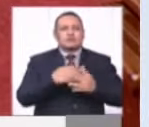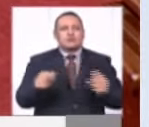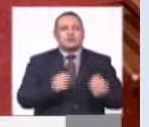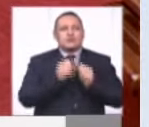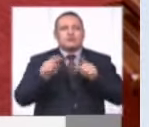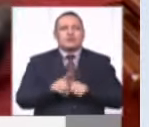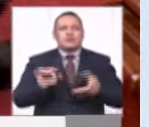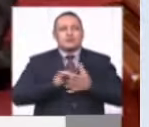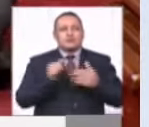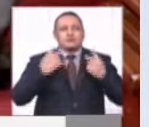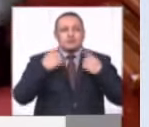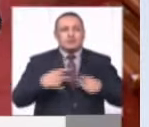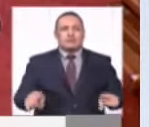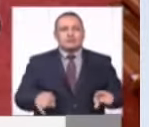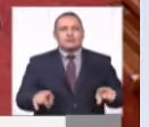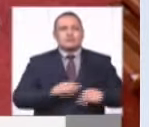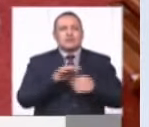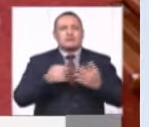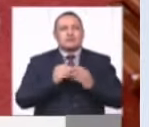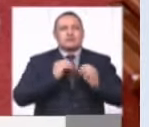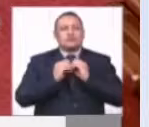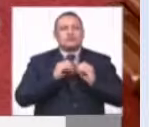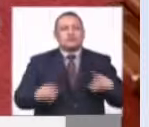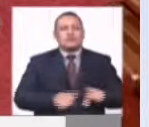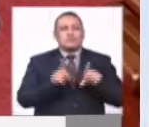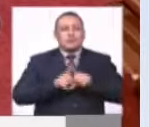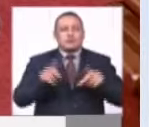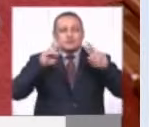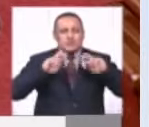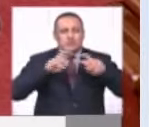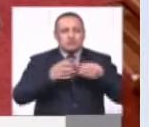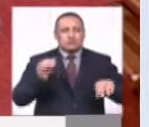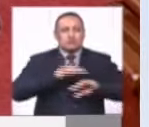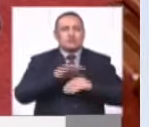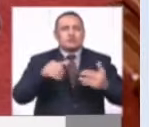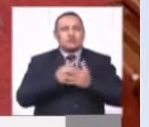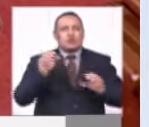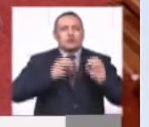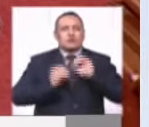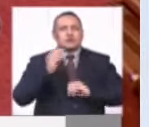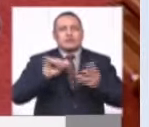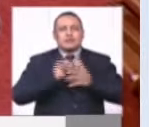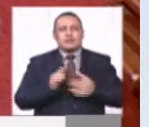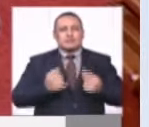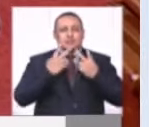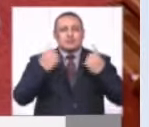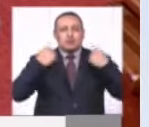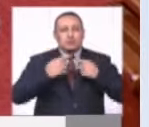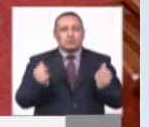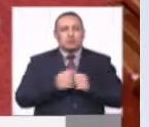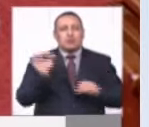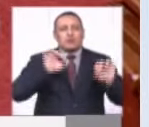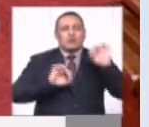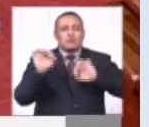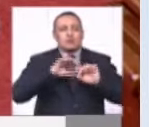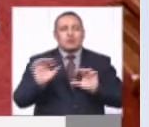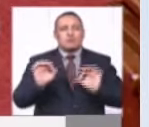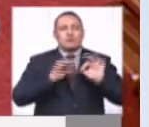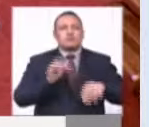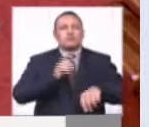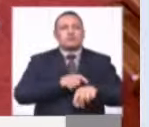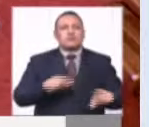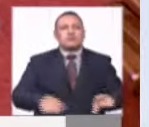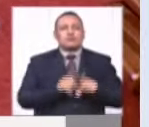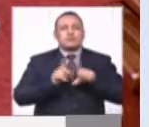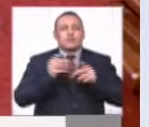productos fiscalizados. Se realizará una investigación sobre las organizaciones que debían insumos químicos, al mismo tiempo